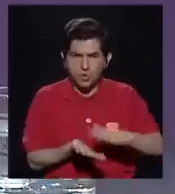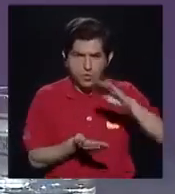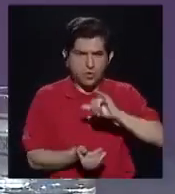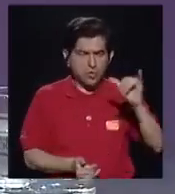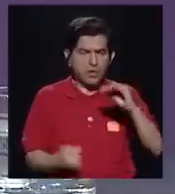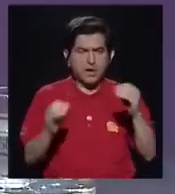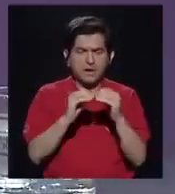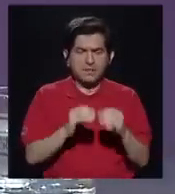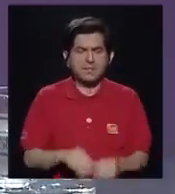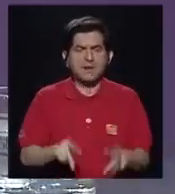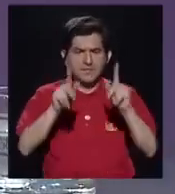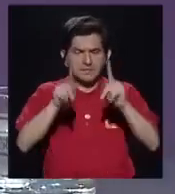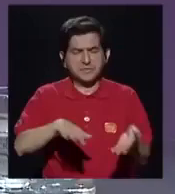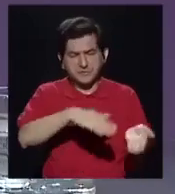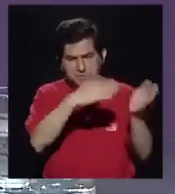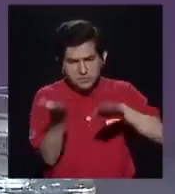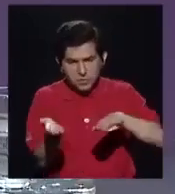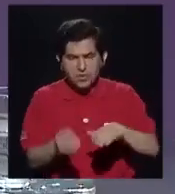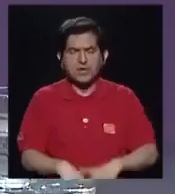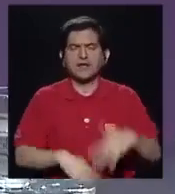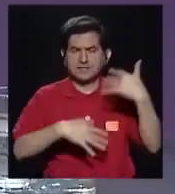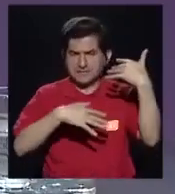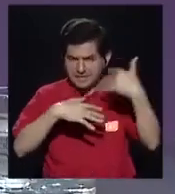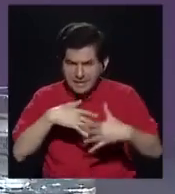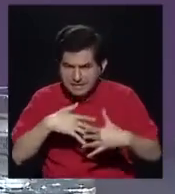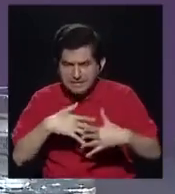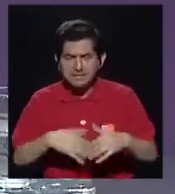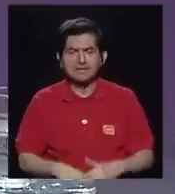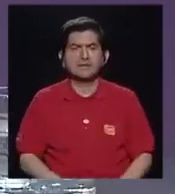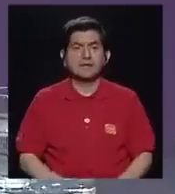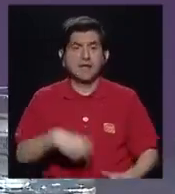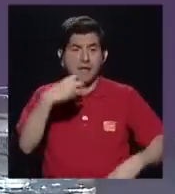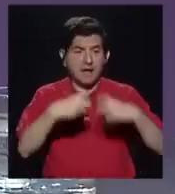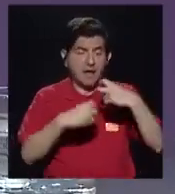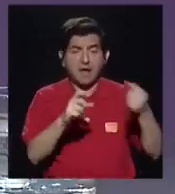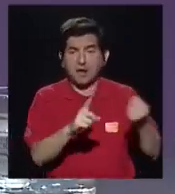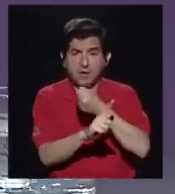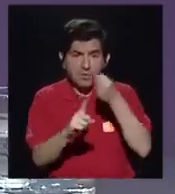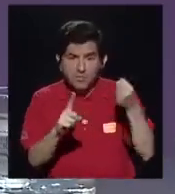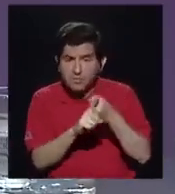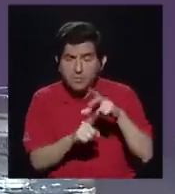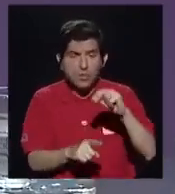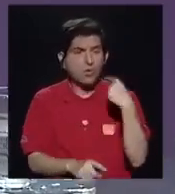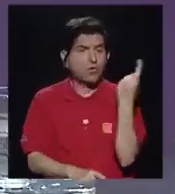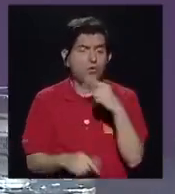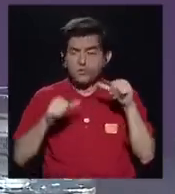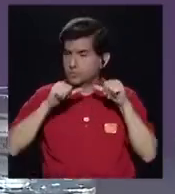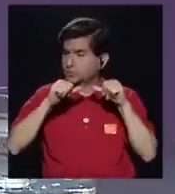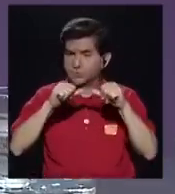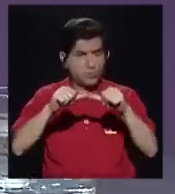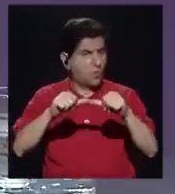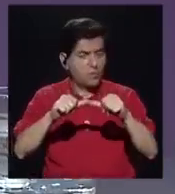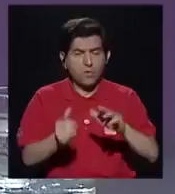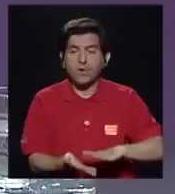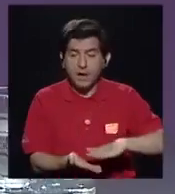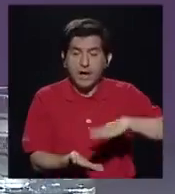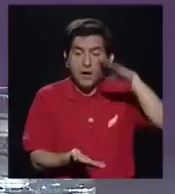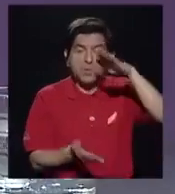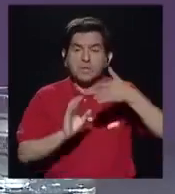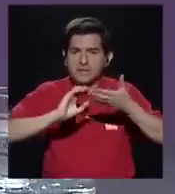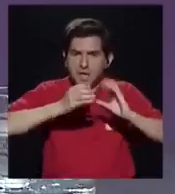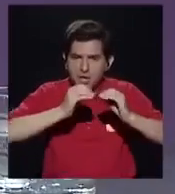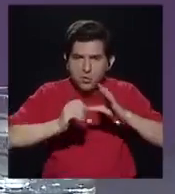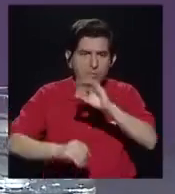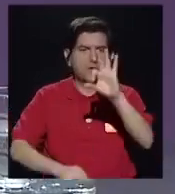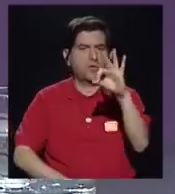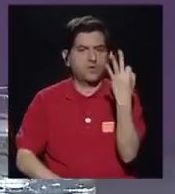hubo más cadáveres porque hubo más lesiones porque porque el problema de la violencia no solo continúa presente sino aumentó en número